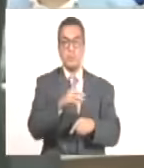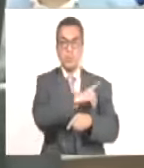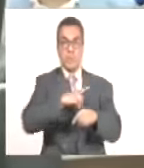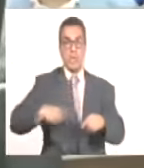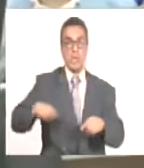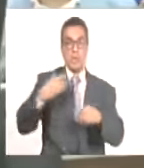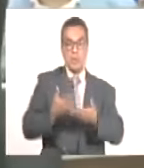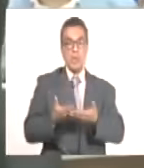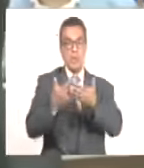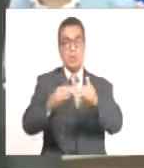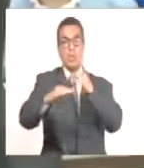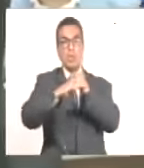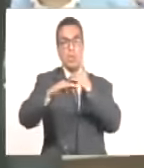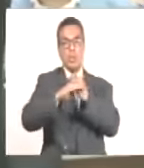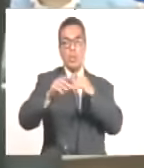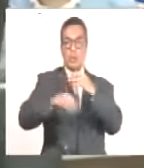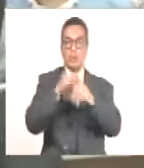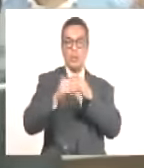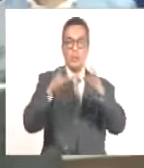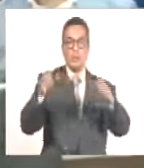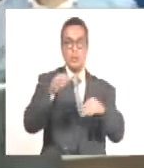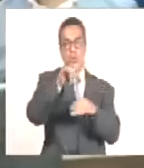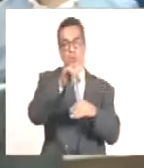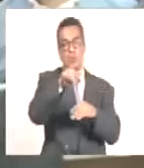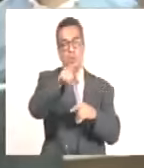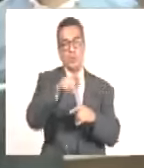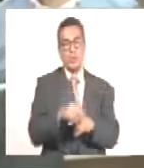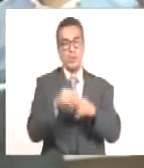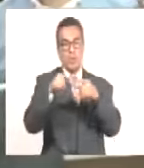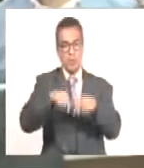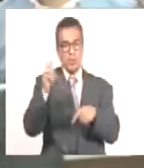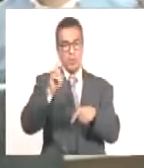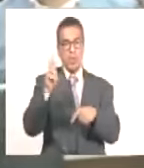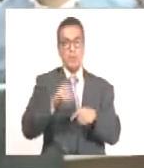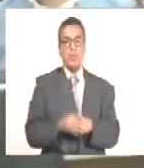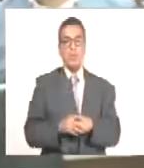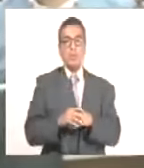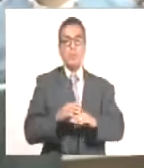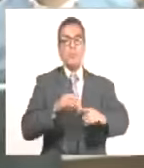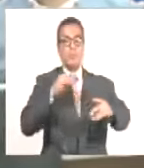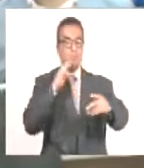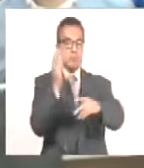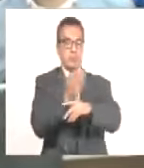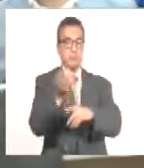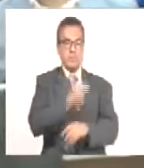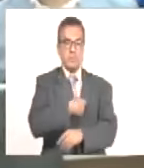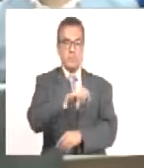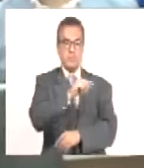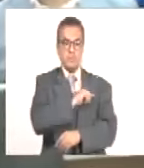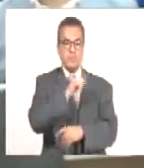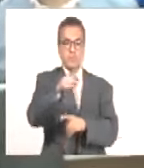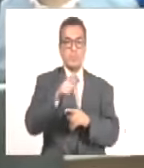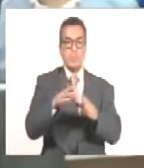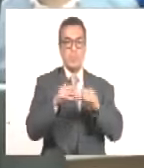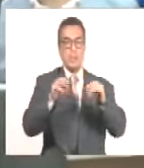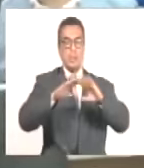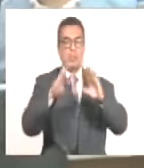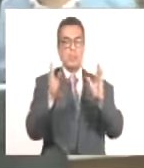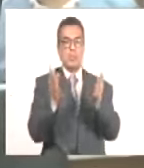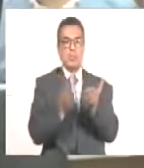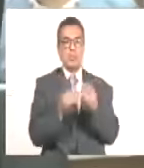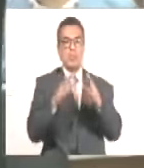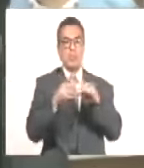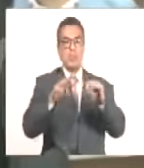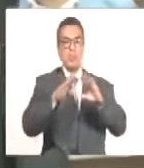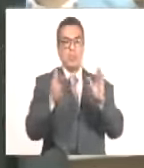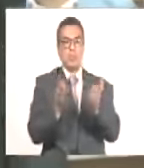por merecer igual suerte. Lo mismo es para Venezuela combatir contra España que contra el mundo entero si todo